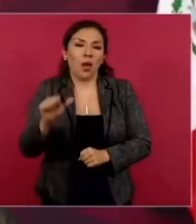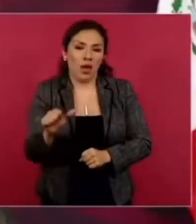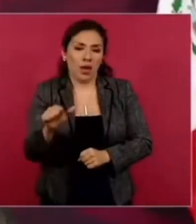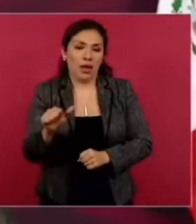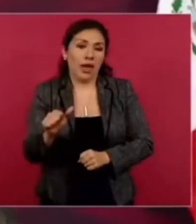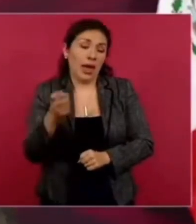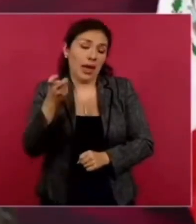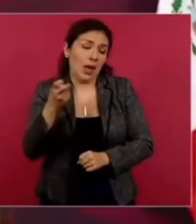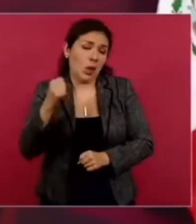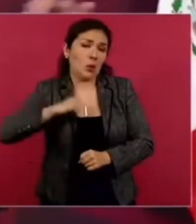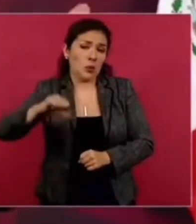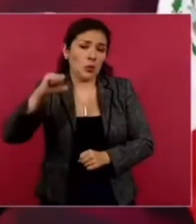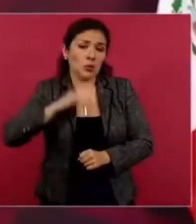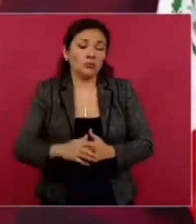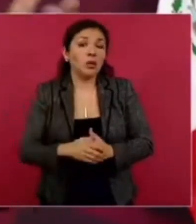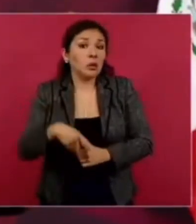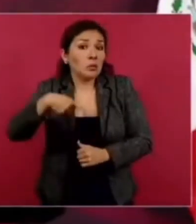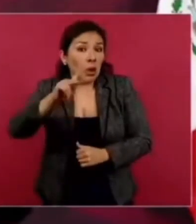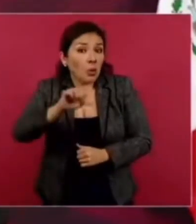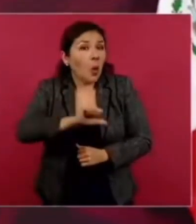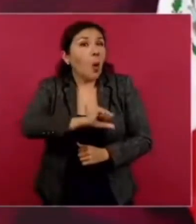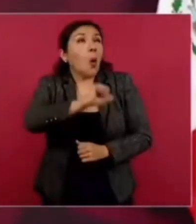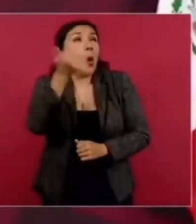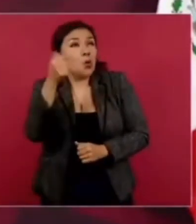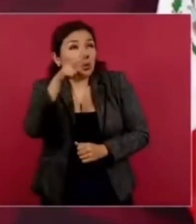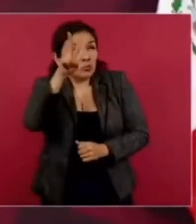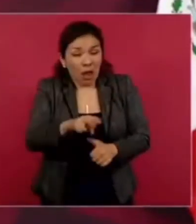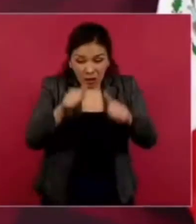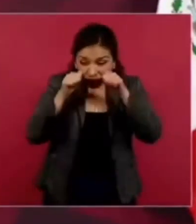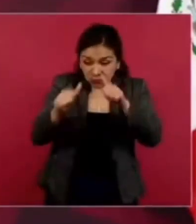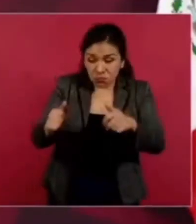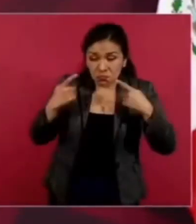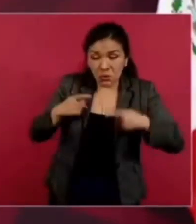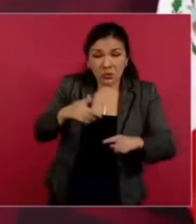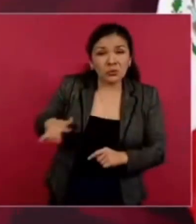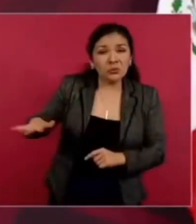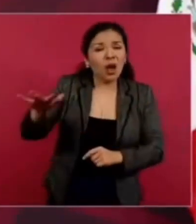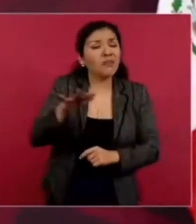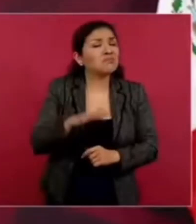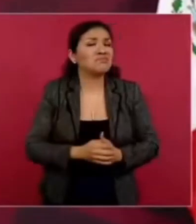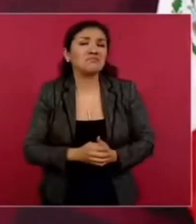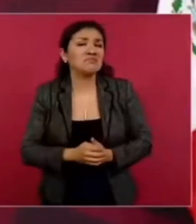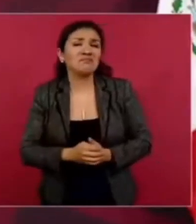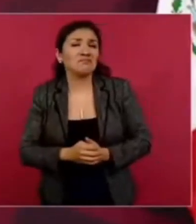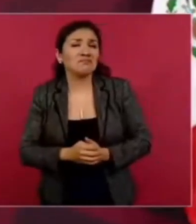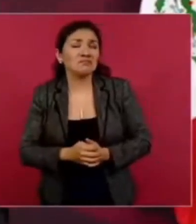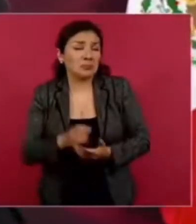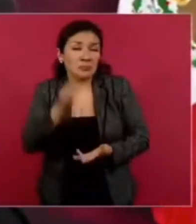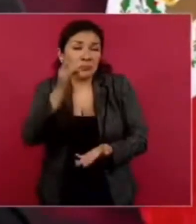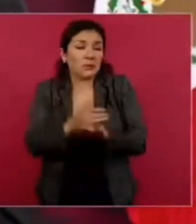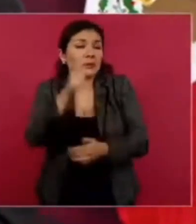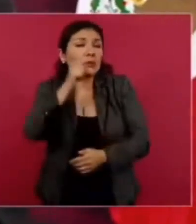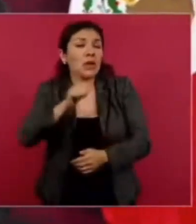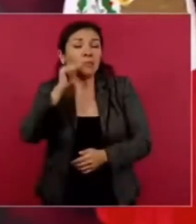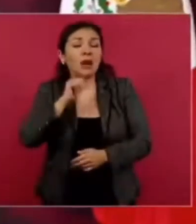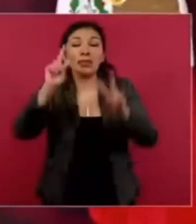en aquel entonces. Pero yo no me acuerdo de otra cosa, porque todo lo relacionado con salario,